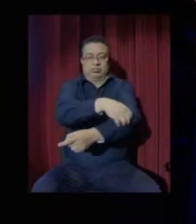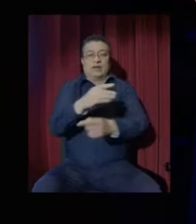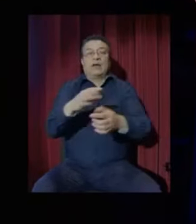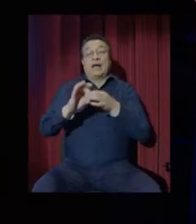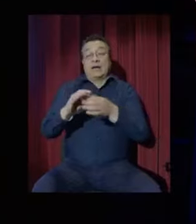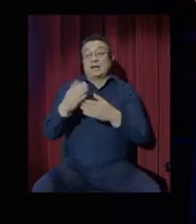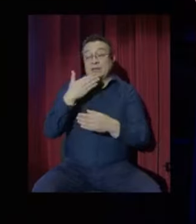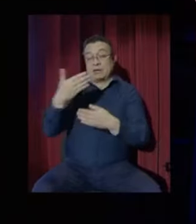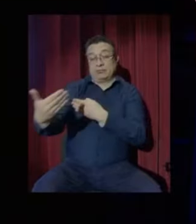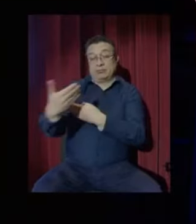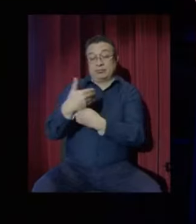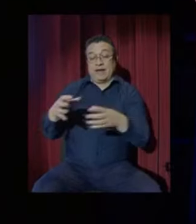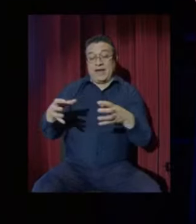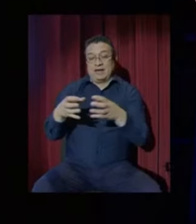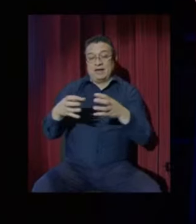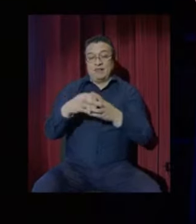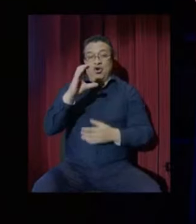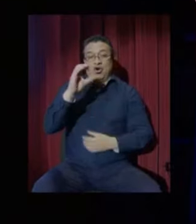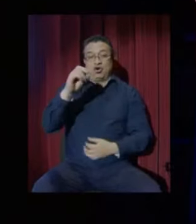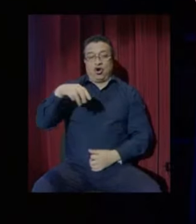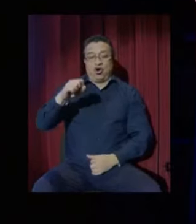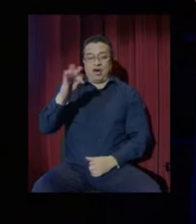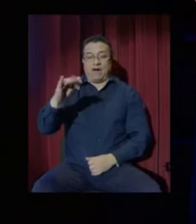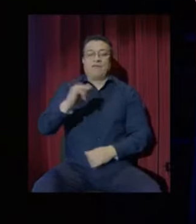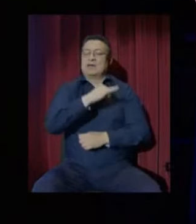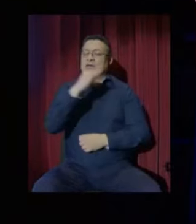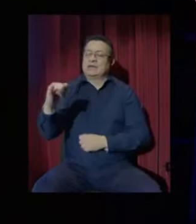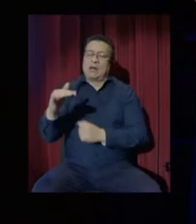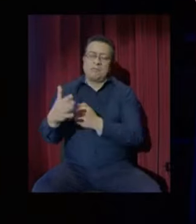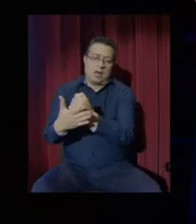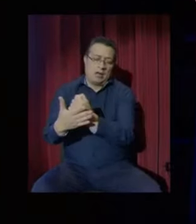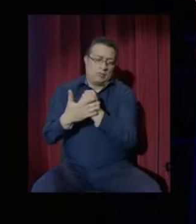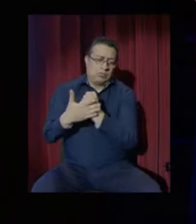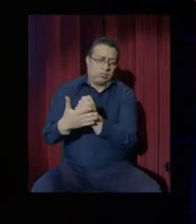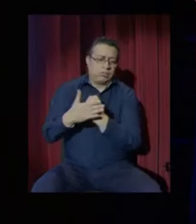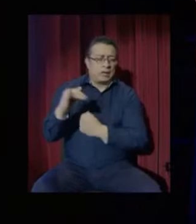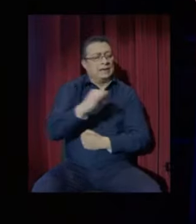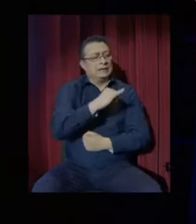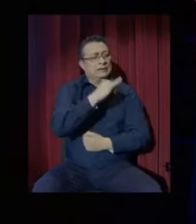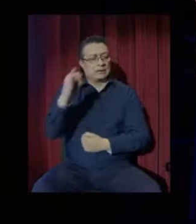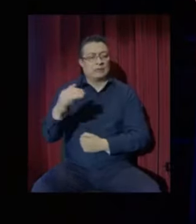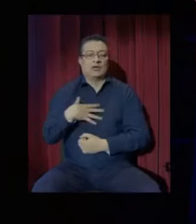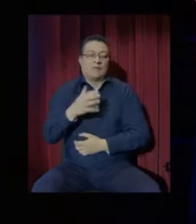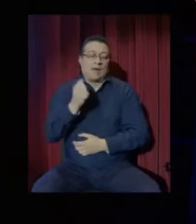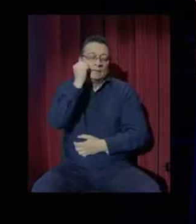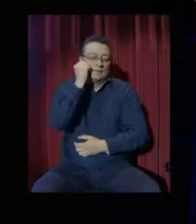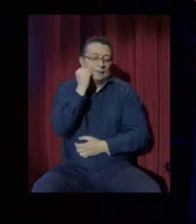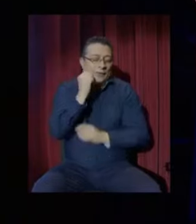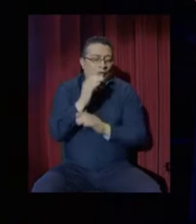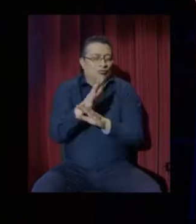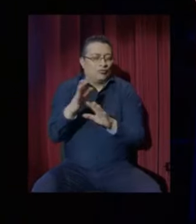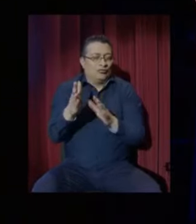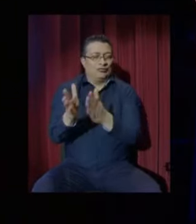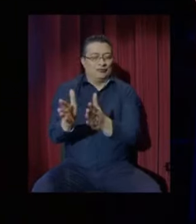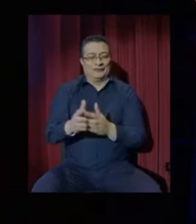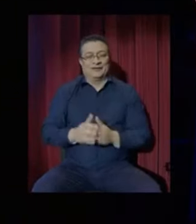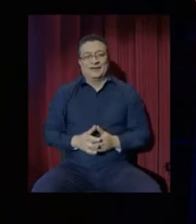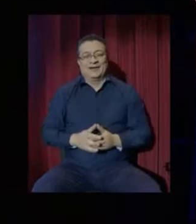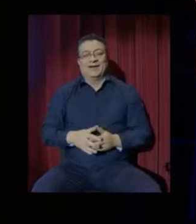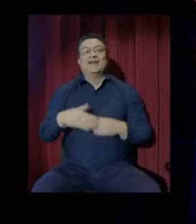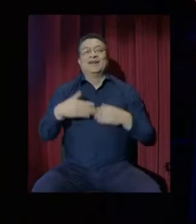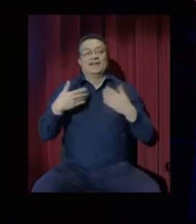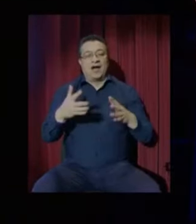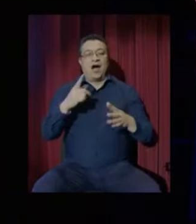agradezco la presencia del equipo de conaf fieles colaboradores Yo diría que ya nos queremos ya si se han